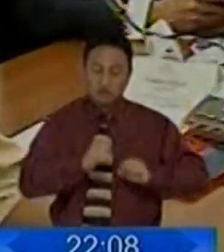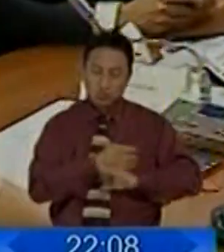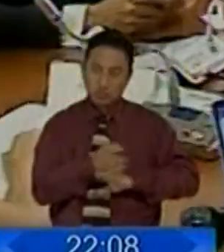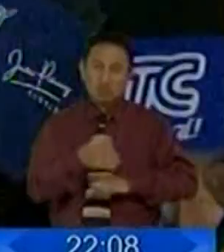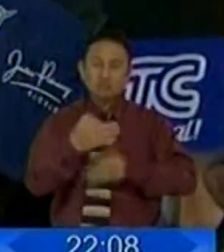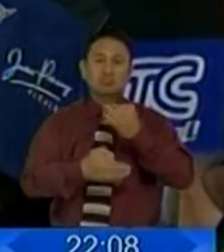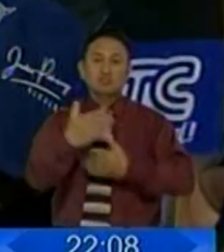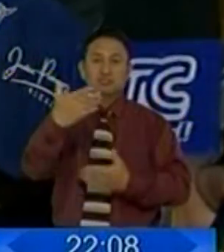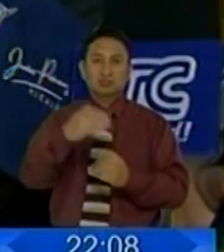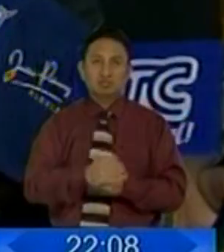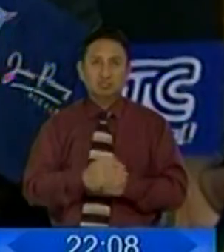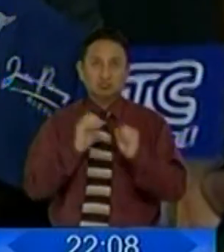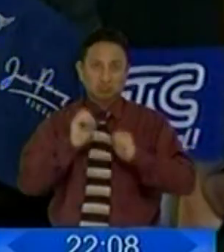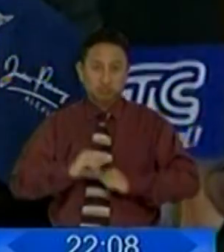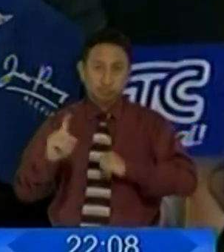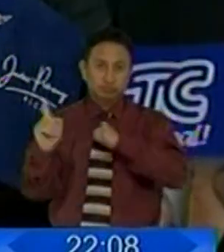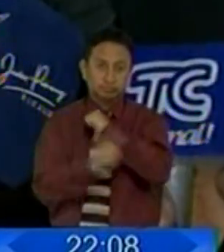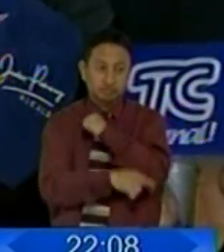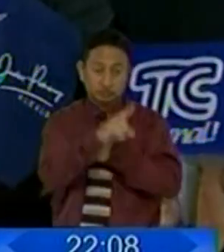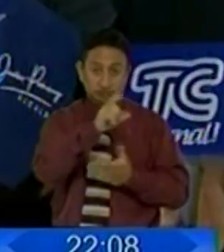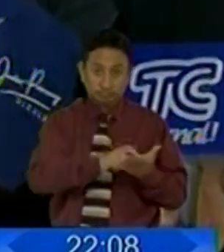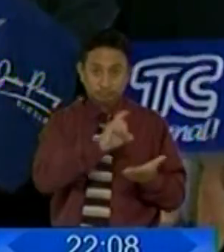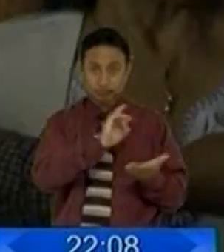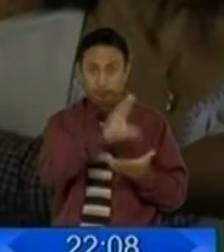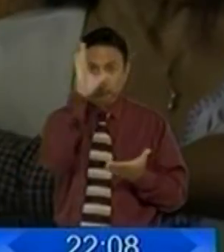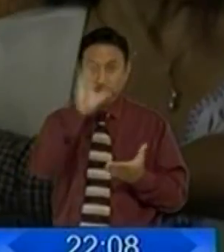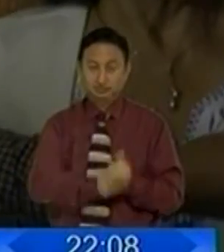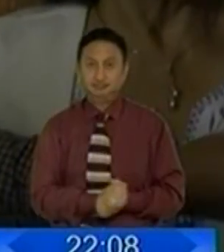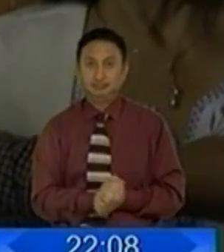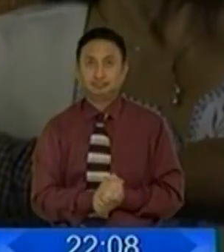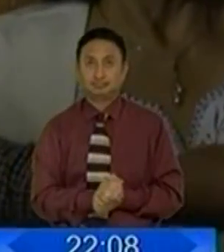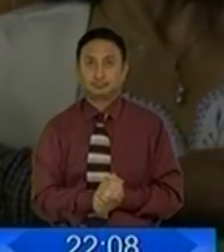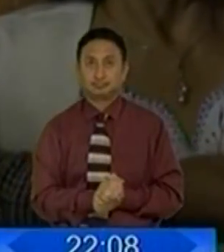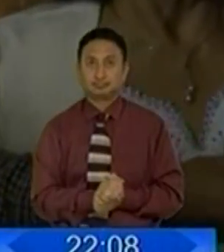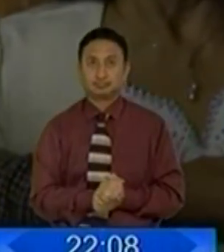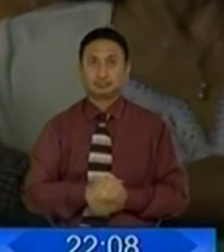juicio al Pleno para que se censure y destituya a la funcionaria. Informó Javier Rosero.